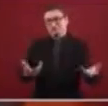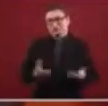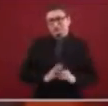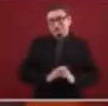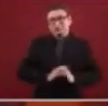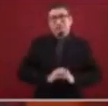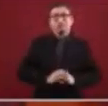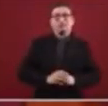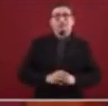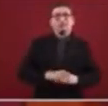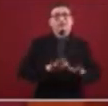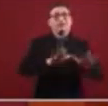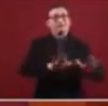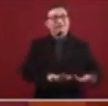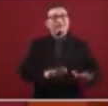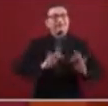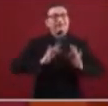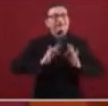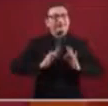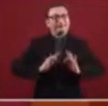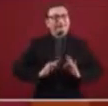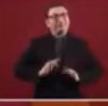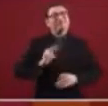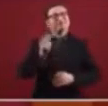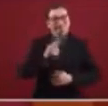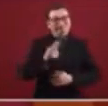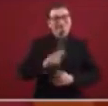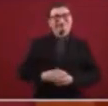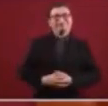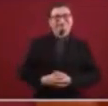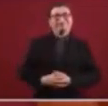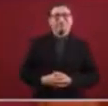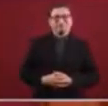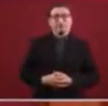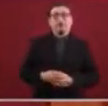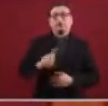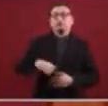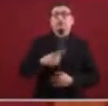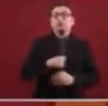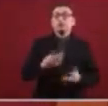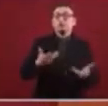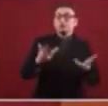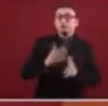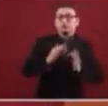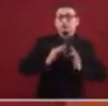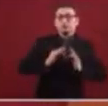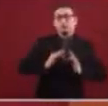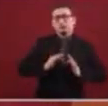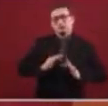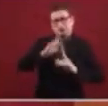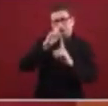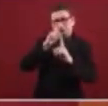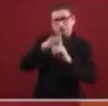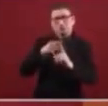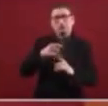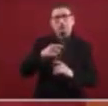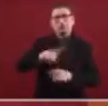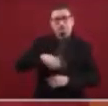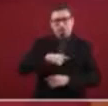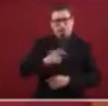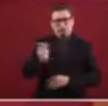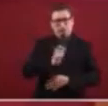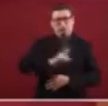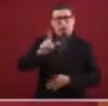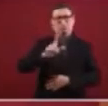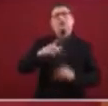que serenarnos y hay que actuar con objetividad, con profesionalismo y